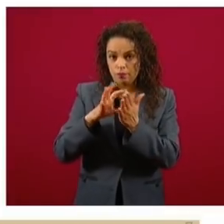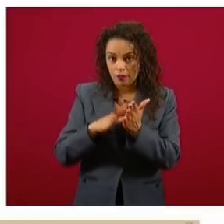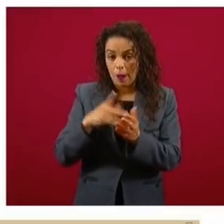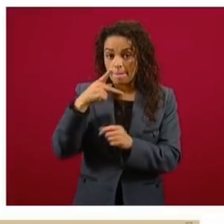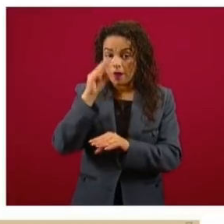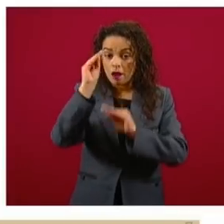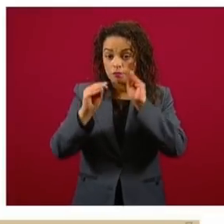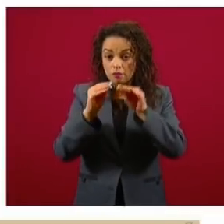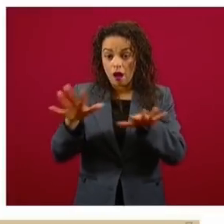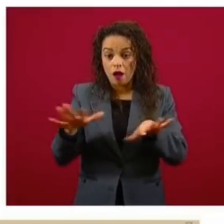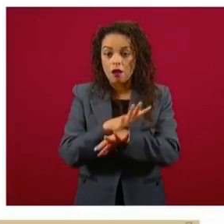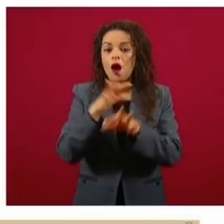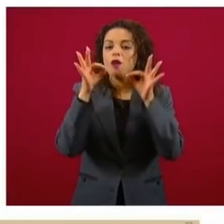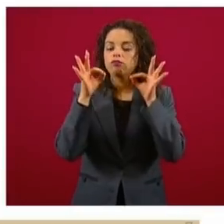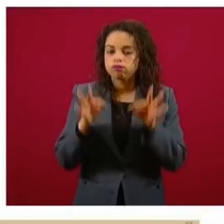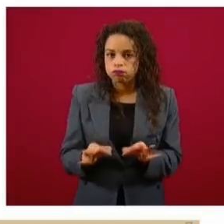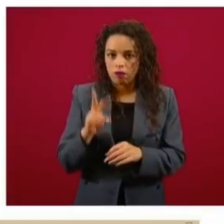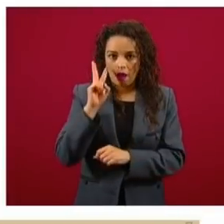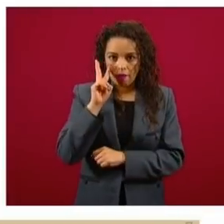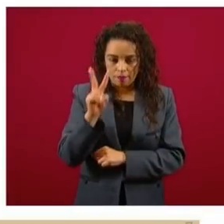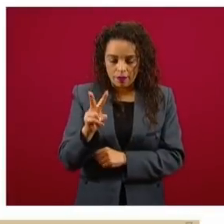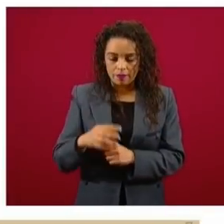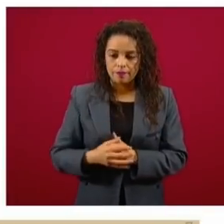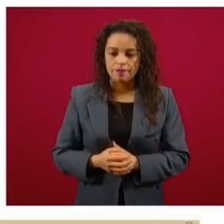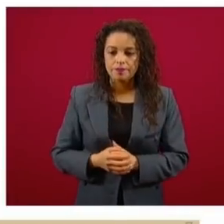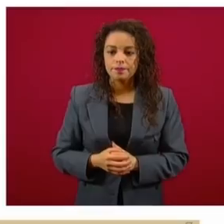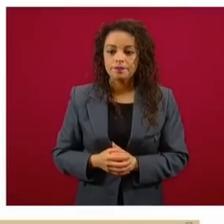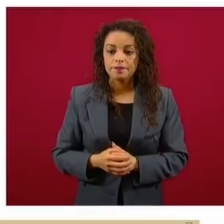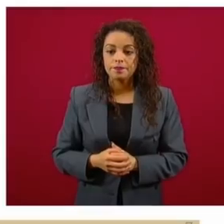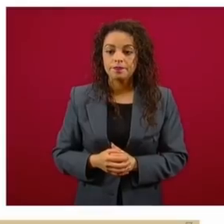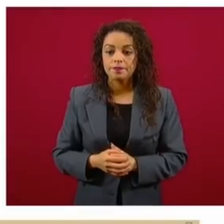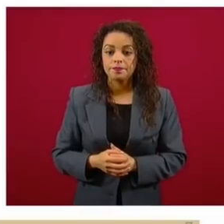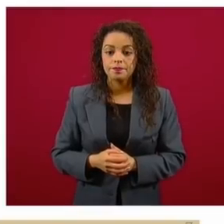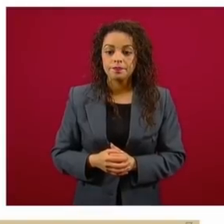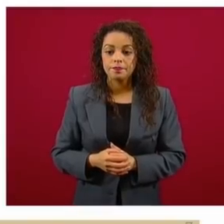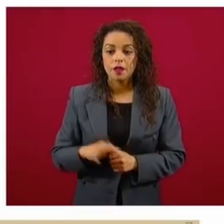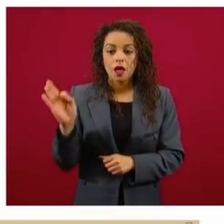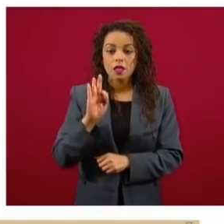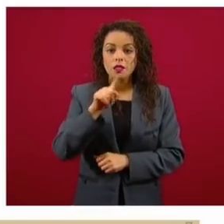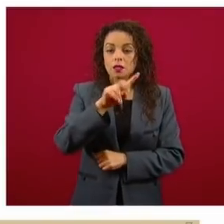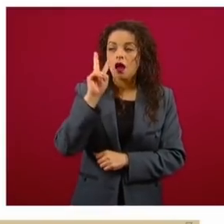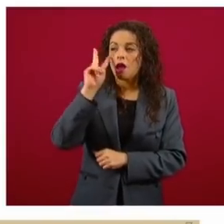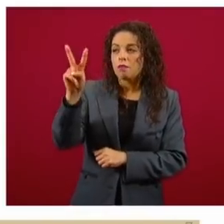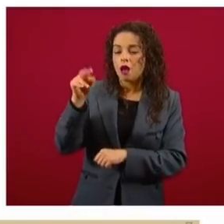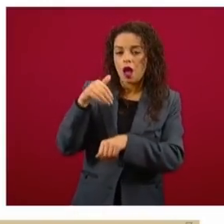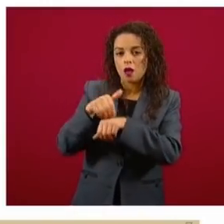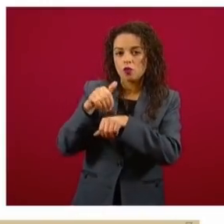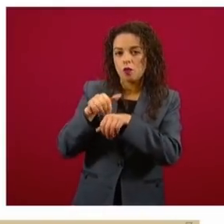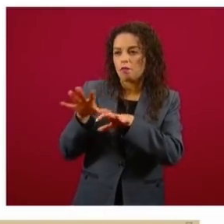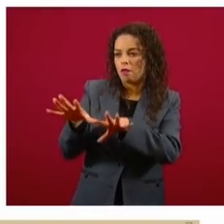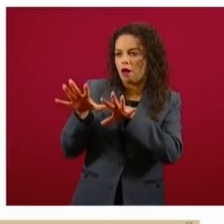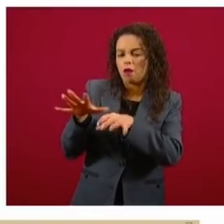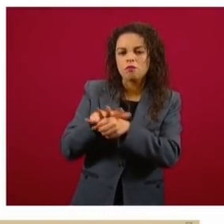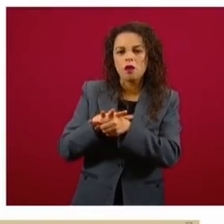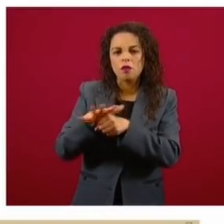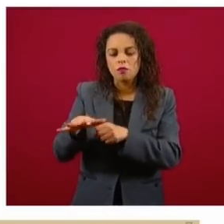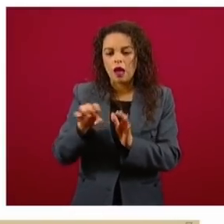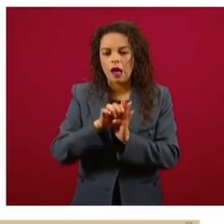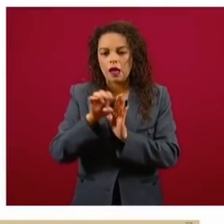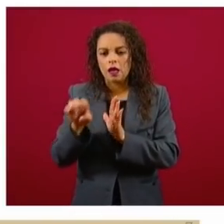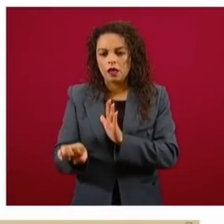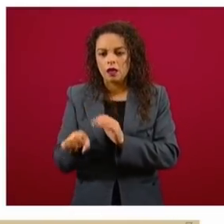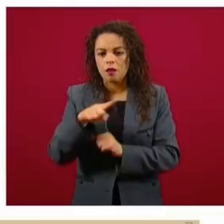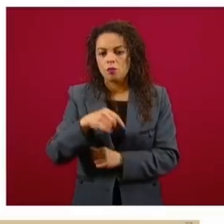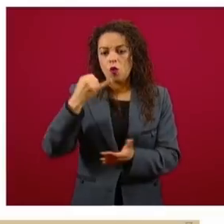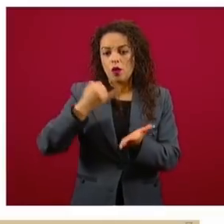en términos reales. Probablemente lo que puede ser, si nos fijáramos en algunas cifras relevantes, por ejemplo, los ingresos tributarios, que son